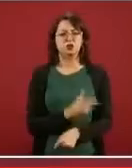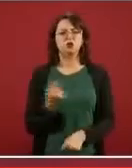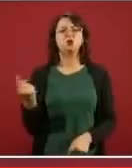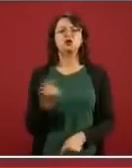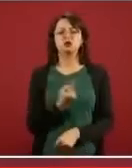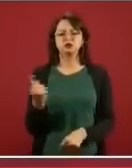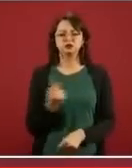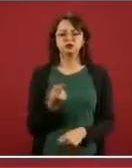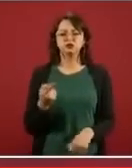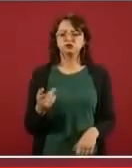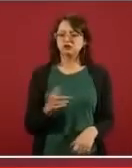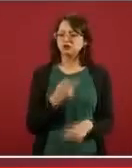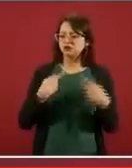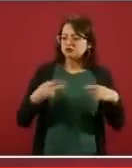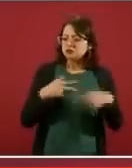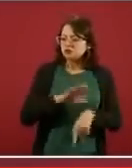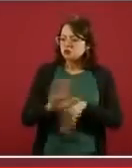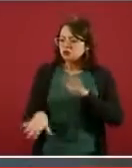porque matan